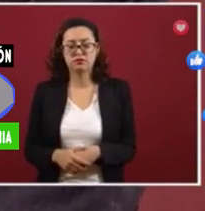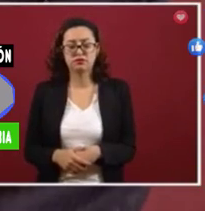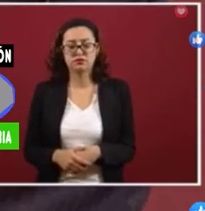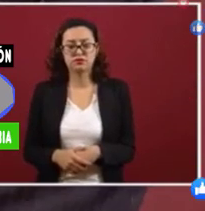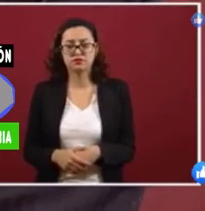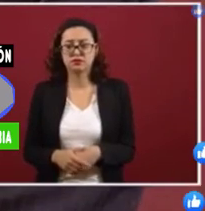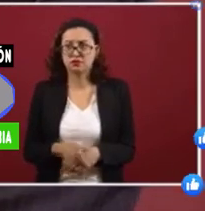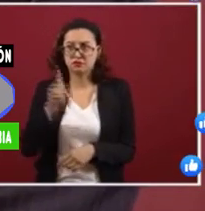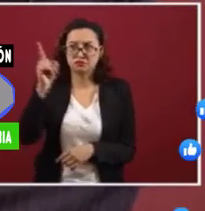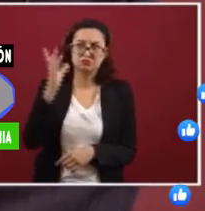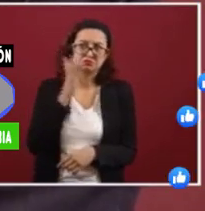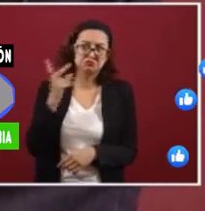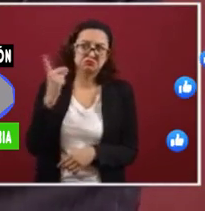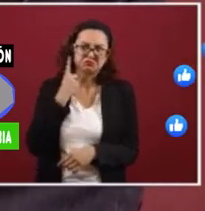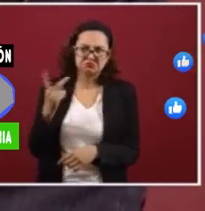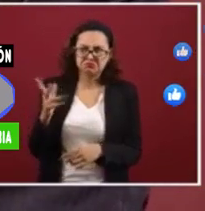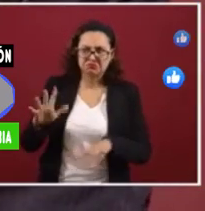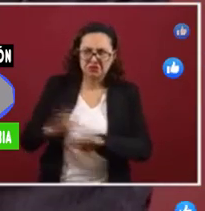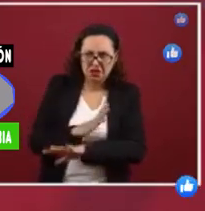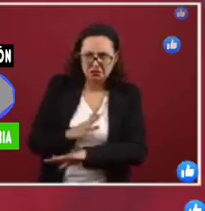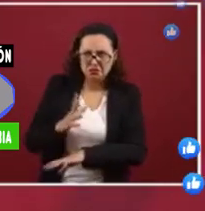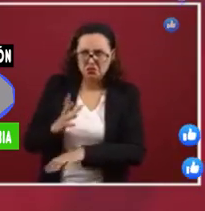reformas o acuerdo